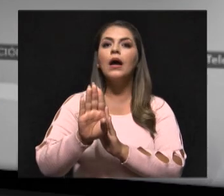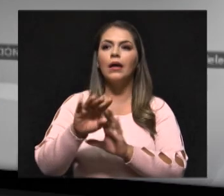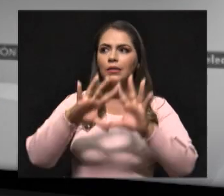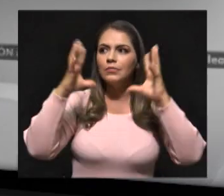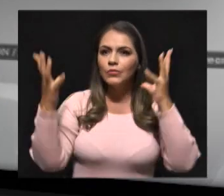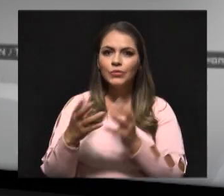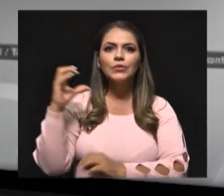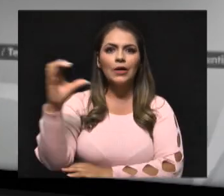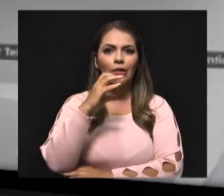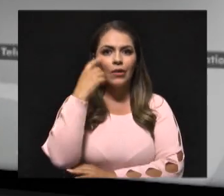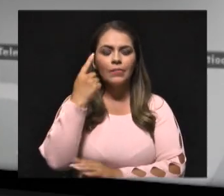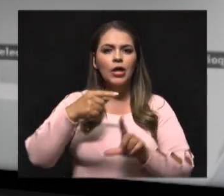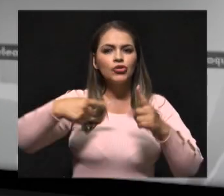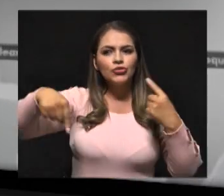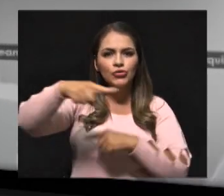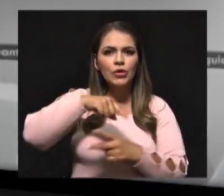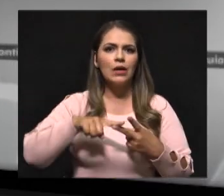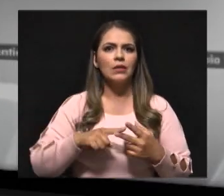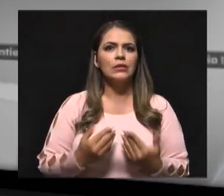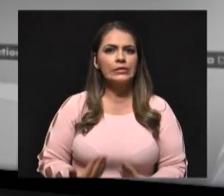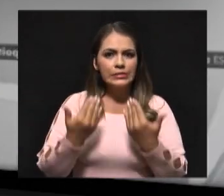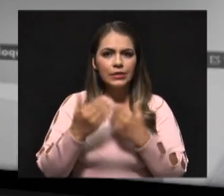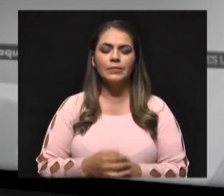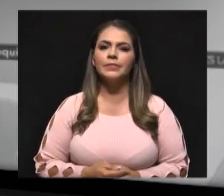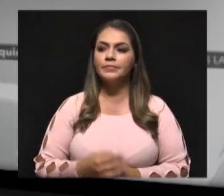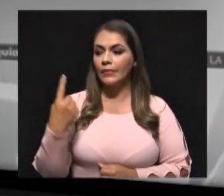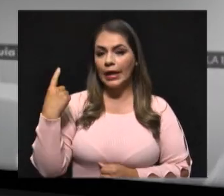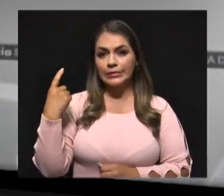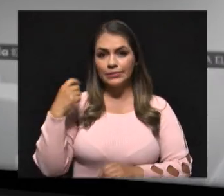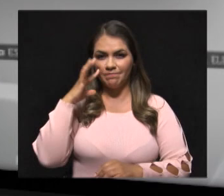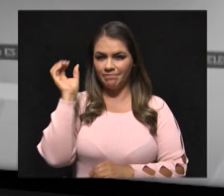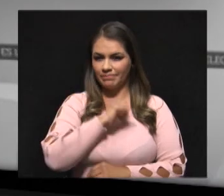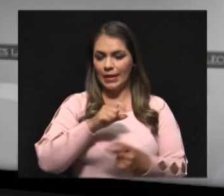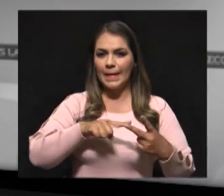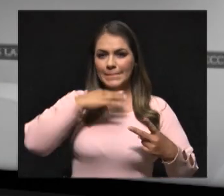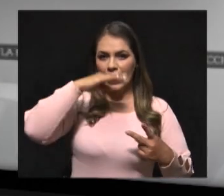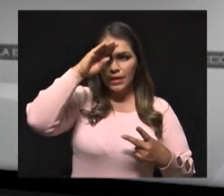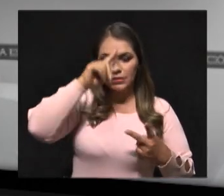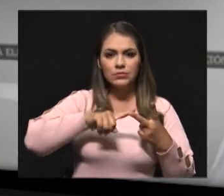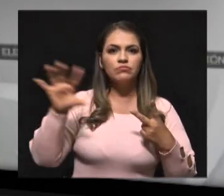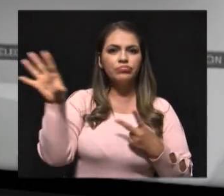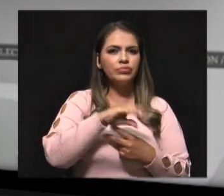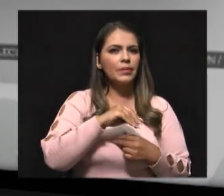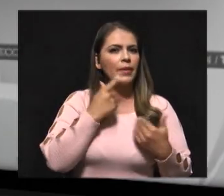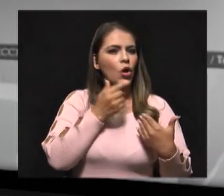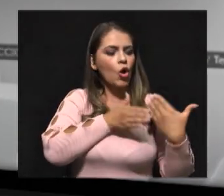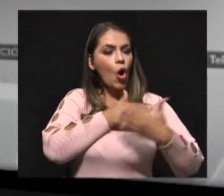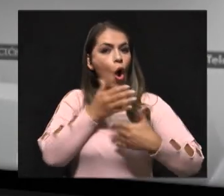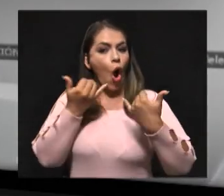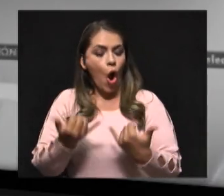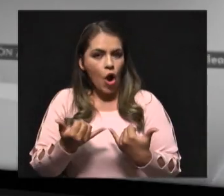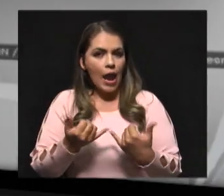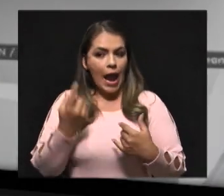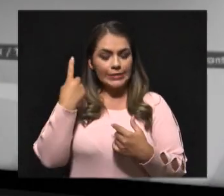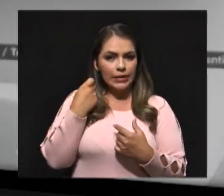turismo del potencial enorme ayer vimos todo lo relacionado con medellín y con el sector pero hagamos un recorrido por las